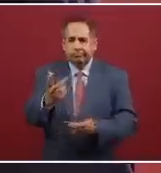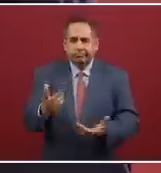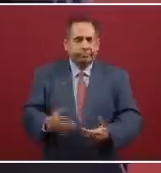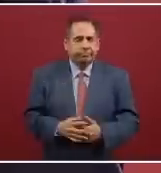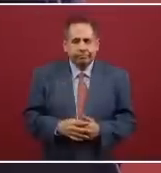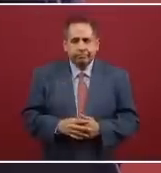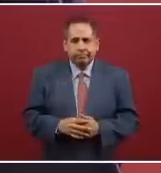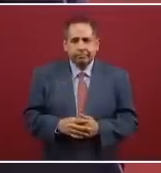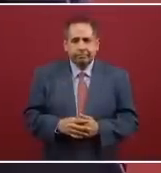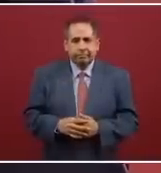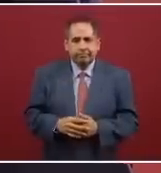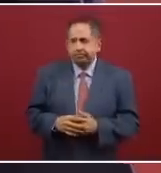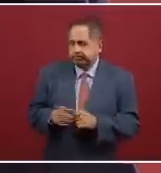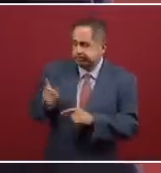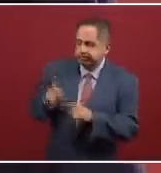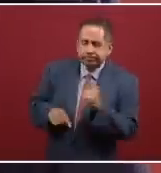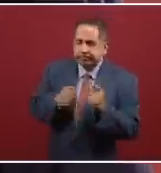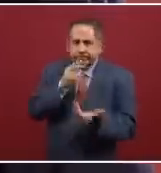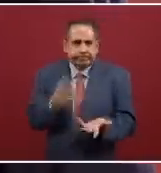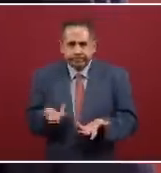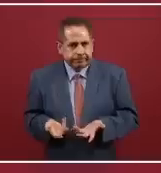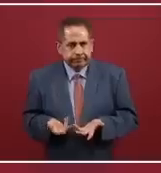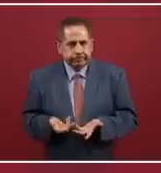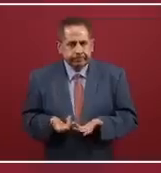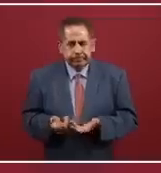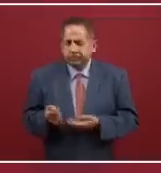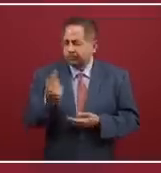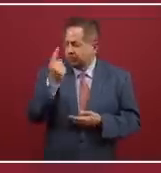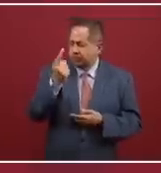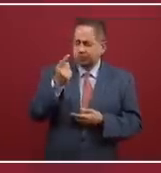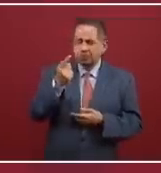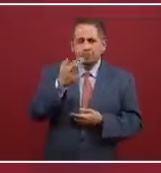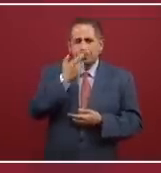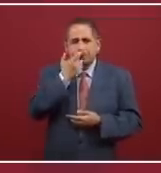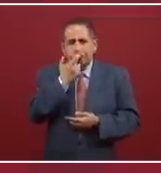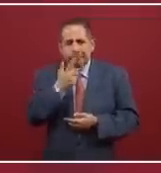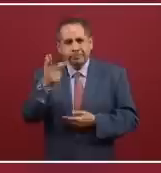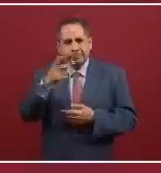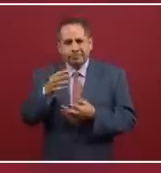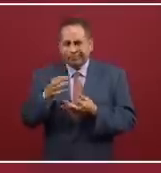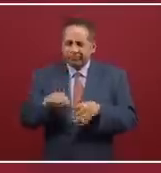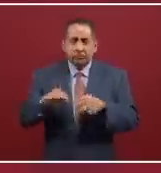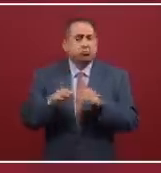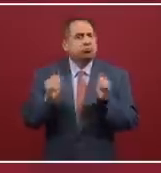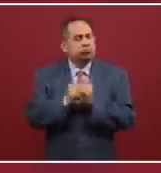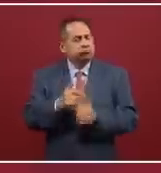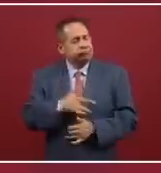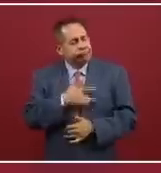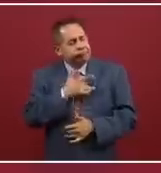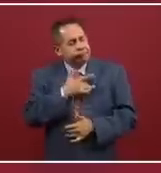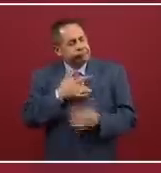el fenómeno migratorio la manera más eficaz y más humana